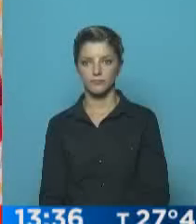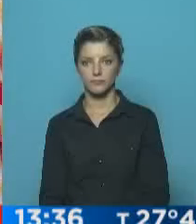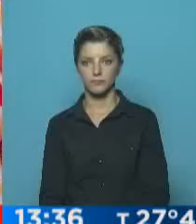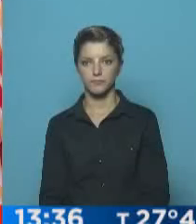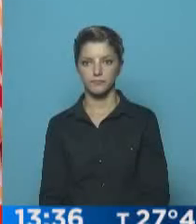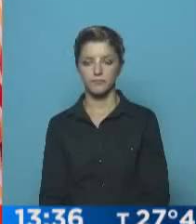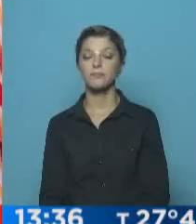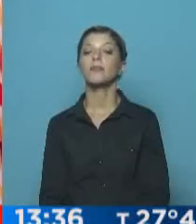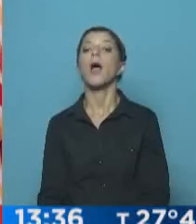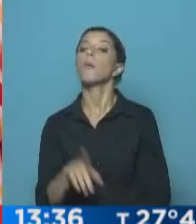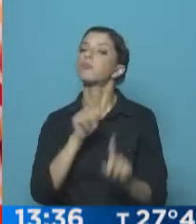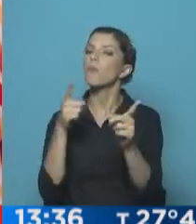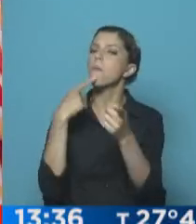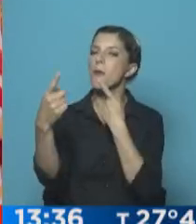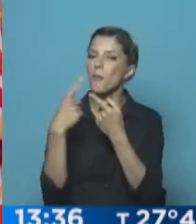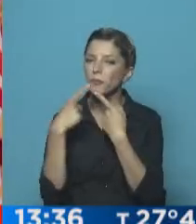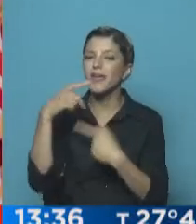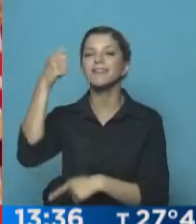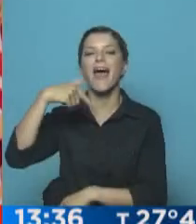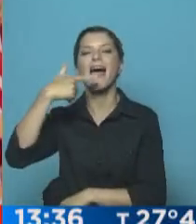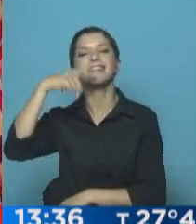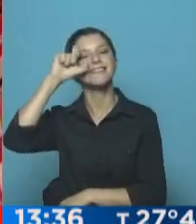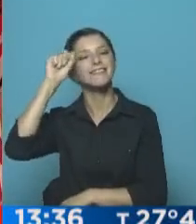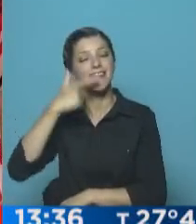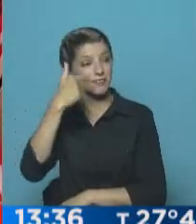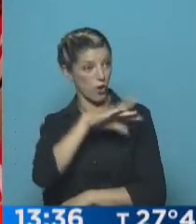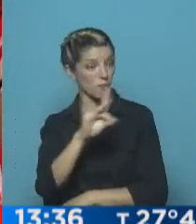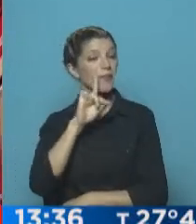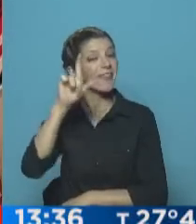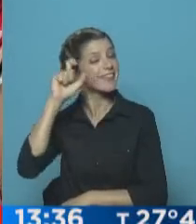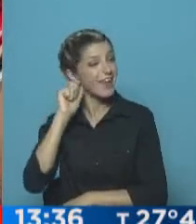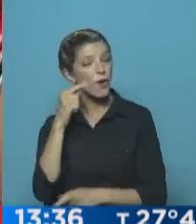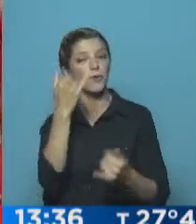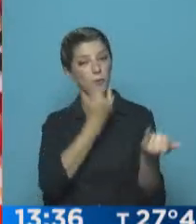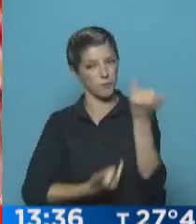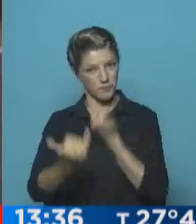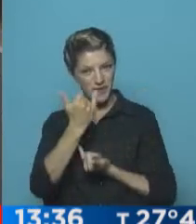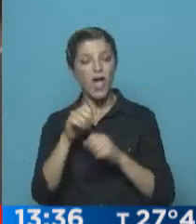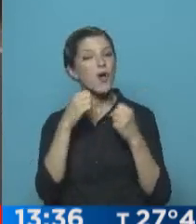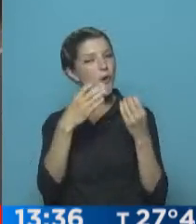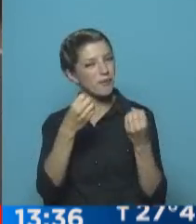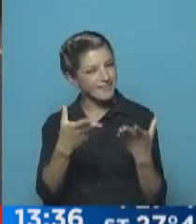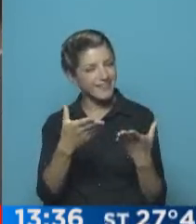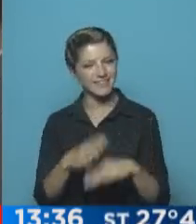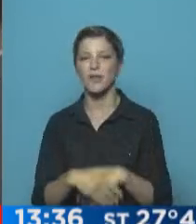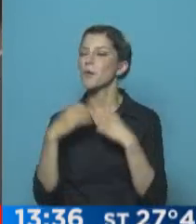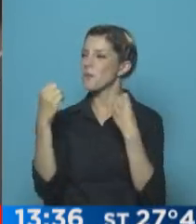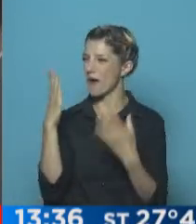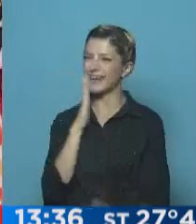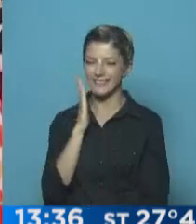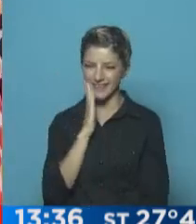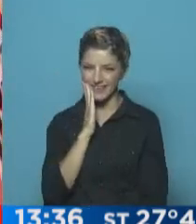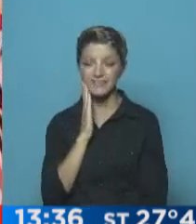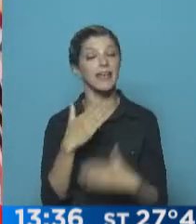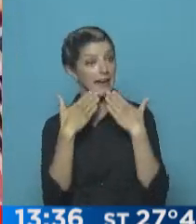espacio para sus consultas al ansés nos visita Diego dinucci jefe de trámites de ansés cómo te va Diego Muy buenas tardes Muy bien